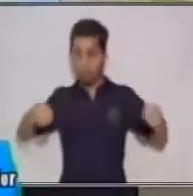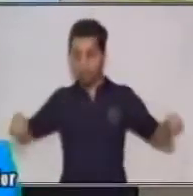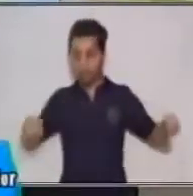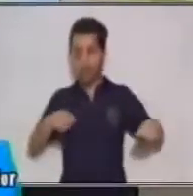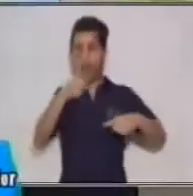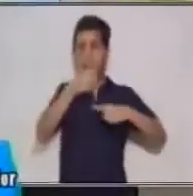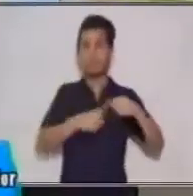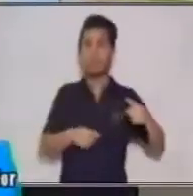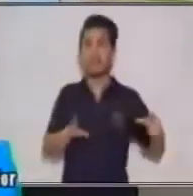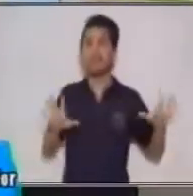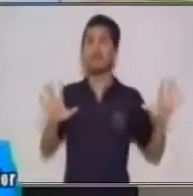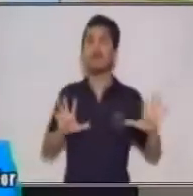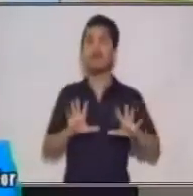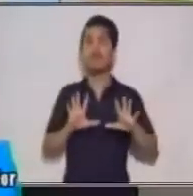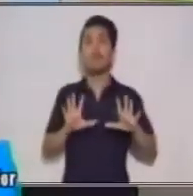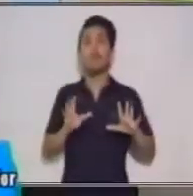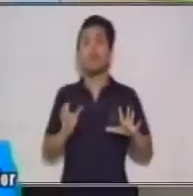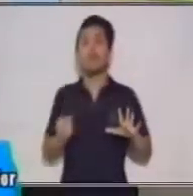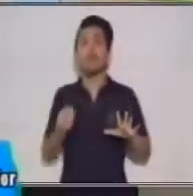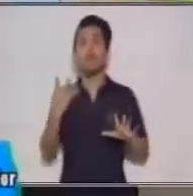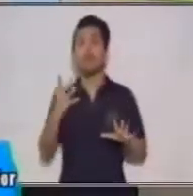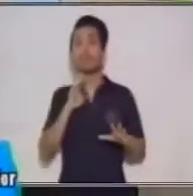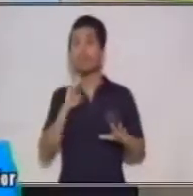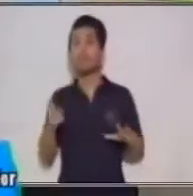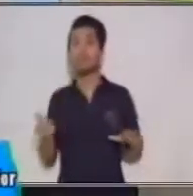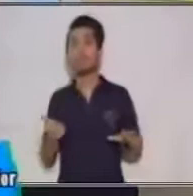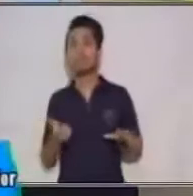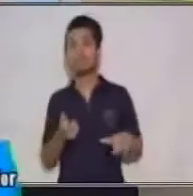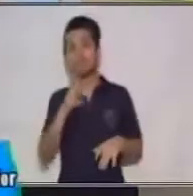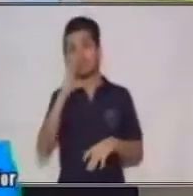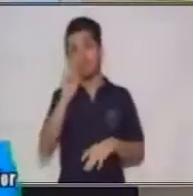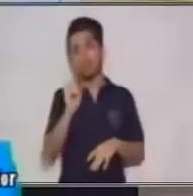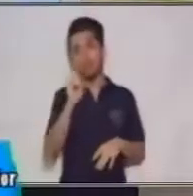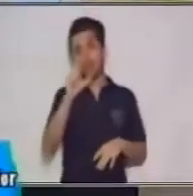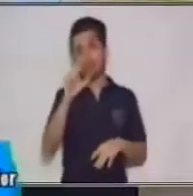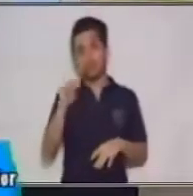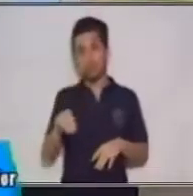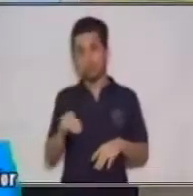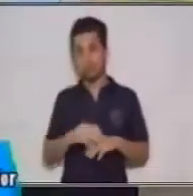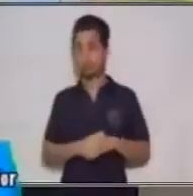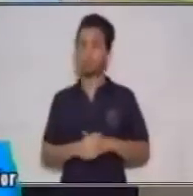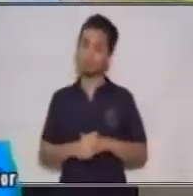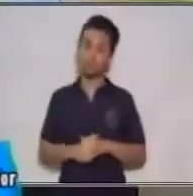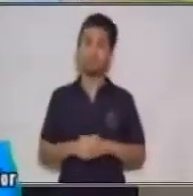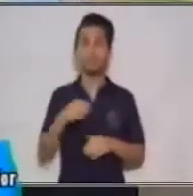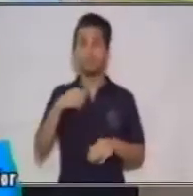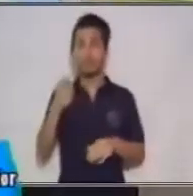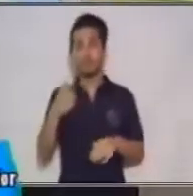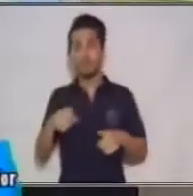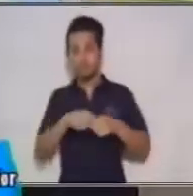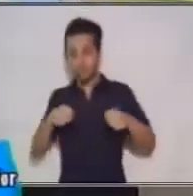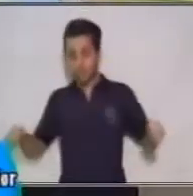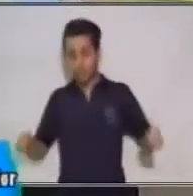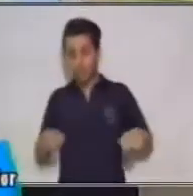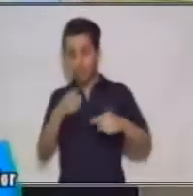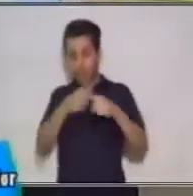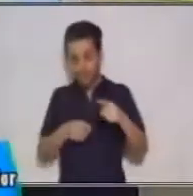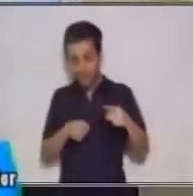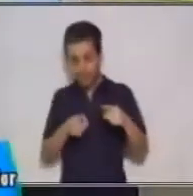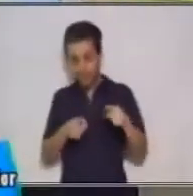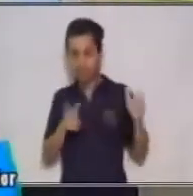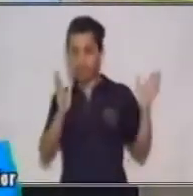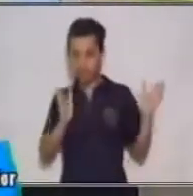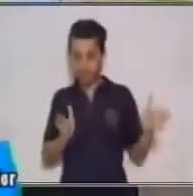mitad, ¿cuánto sería la mitad de esta fracción? Serían 50 centímetros. Si yo lo divido a la mitad, serían